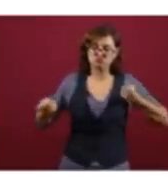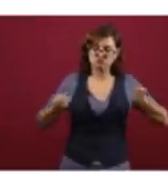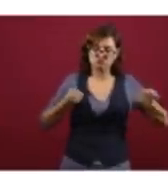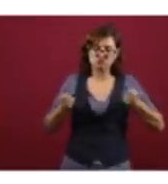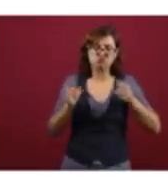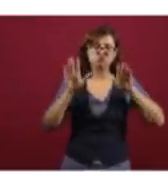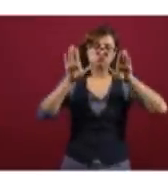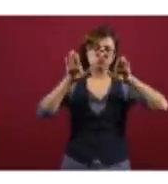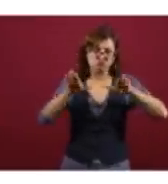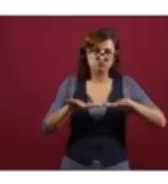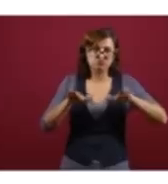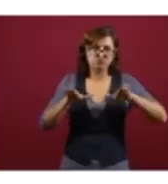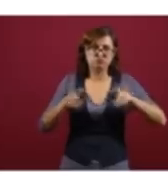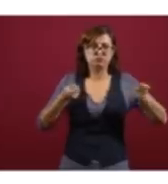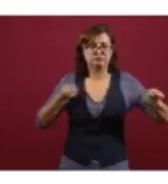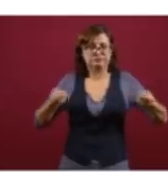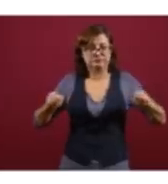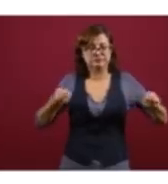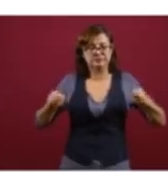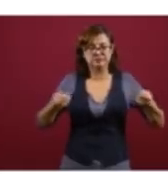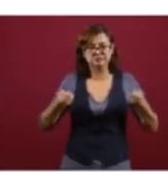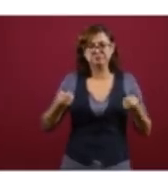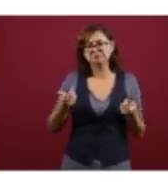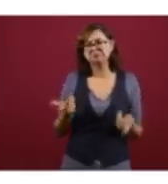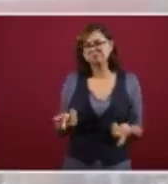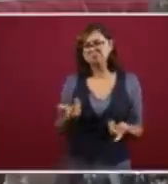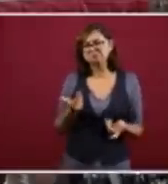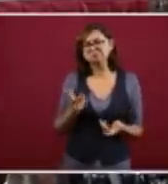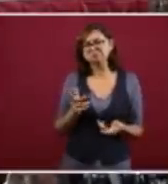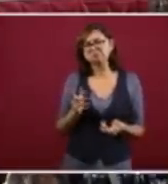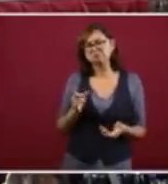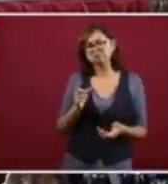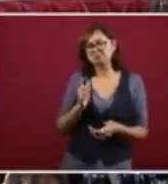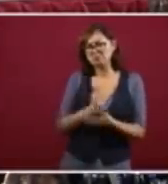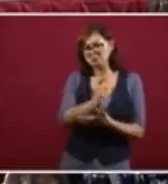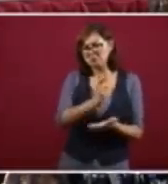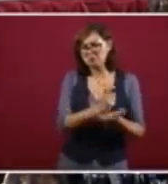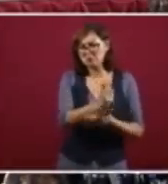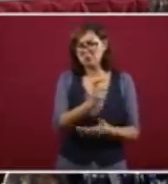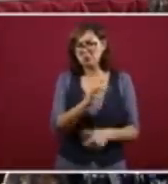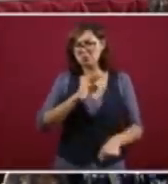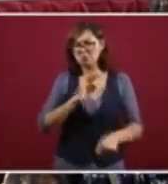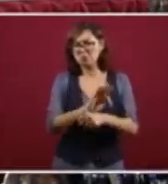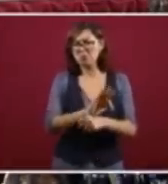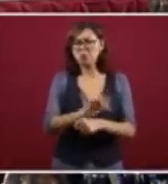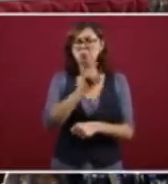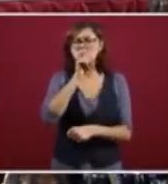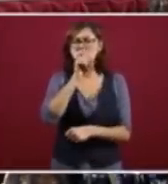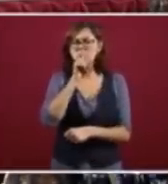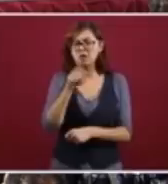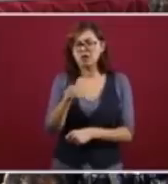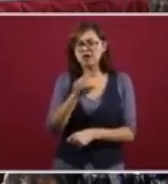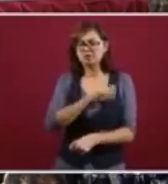menos estable. Entonces, no es un subsidio, es una disminución al impuesto especial al precio de las